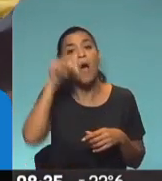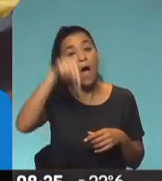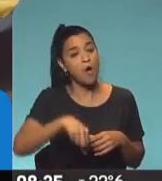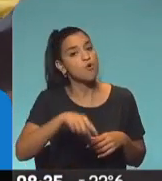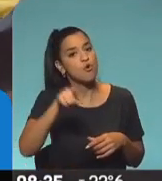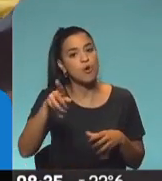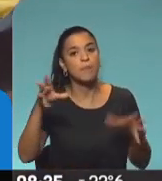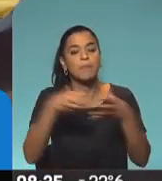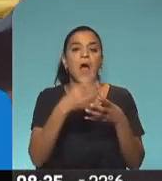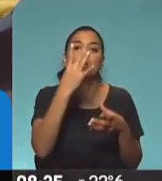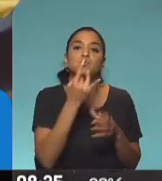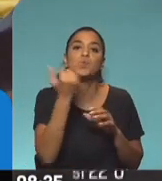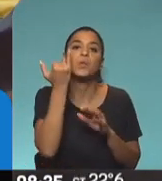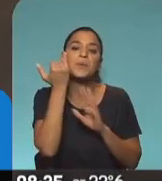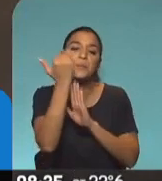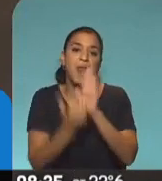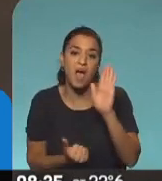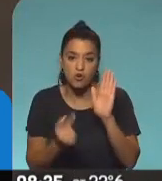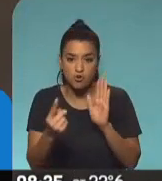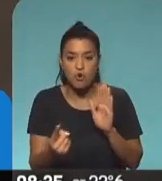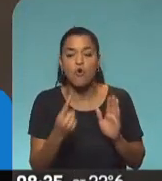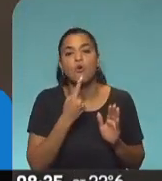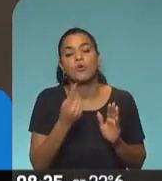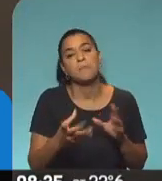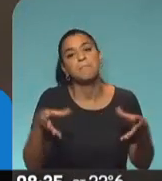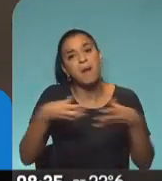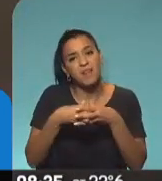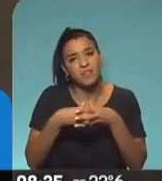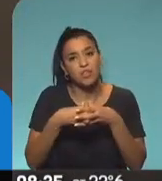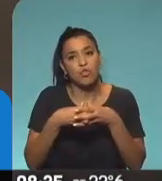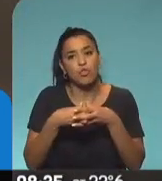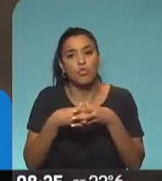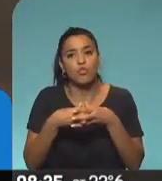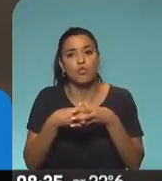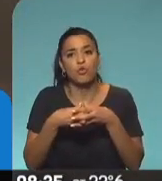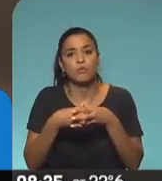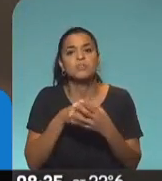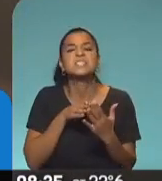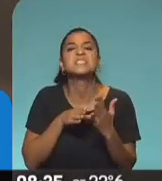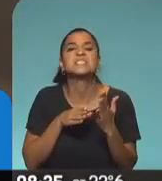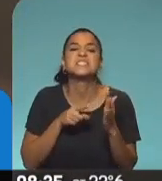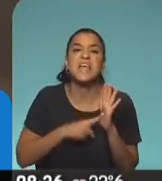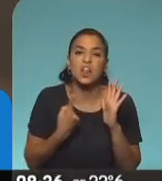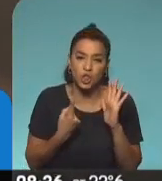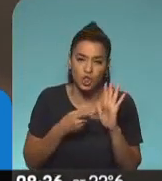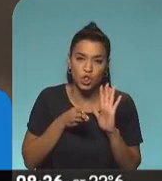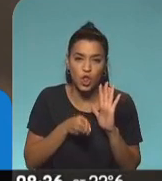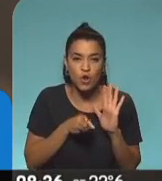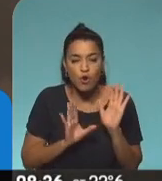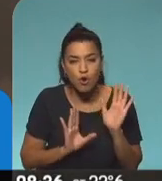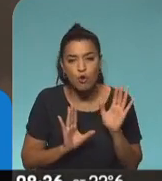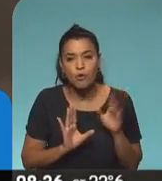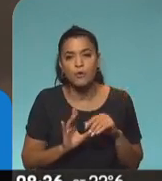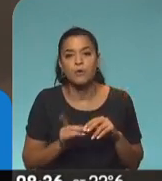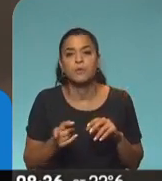tiene el Partido Azul y Blanco, que es el partido de Gantz, un partido más de centro que el Likud, que es el